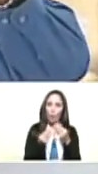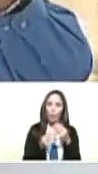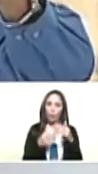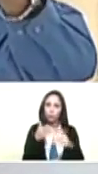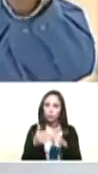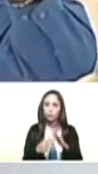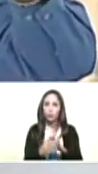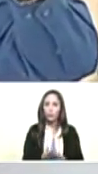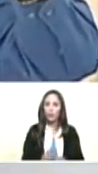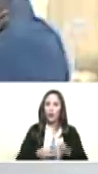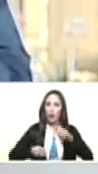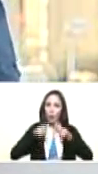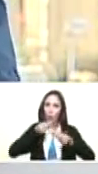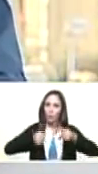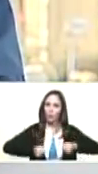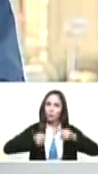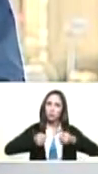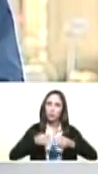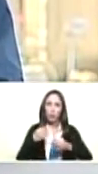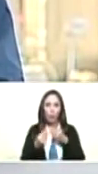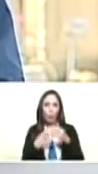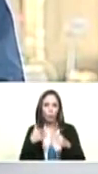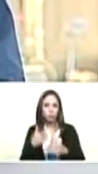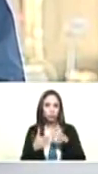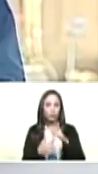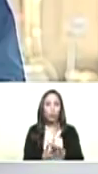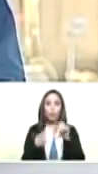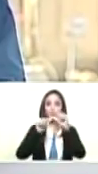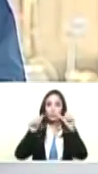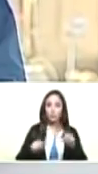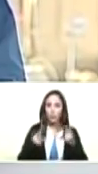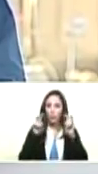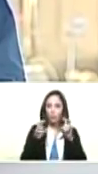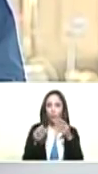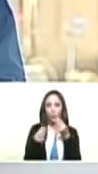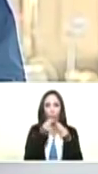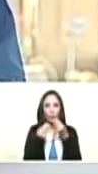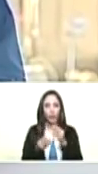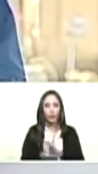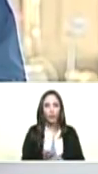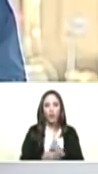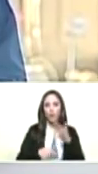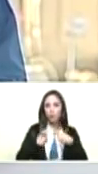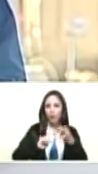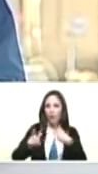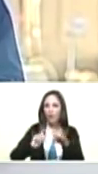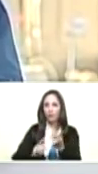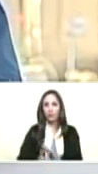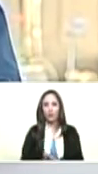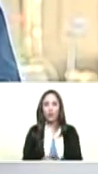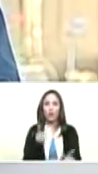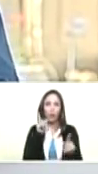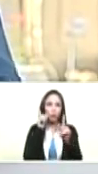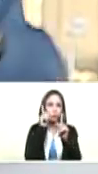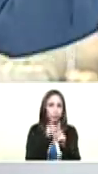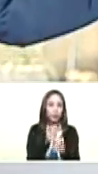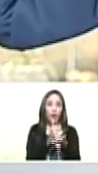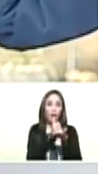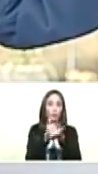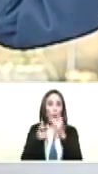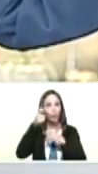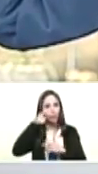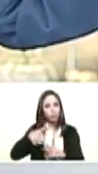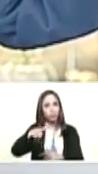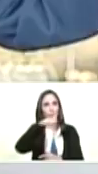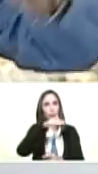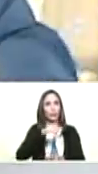una estructura permanente de un nuevo sistema de distribución, comercialización y atención de la vida social del pueblo?